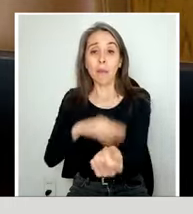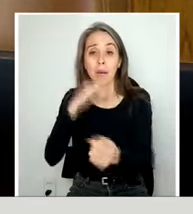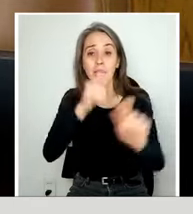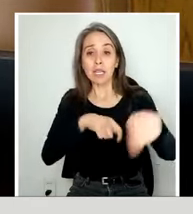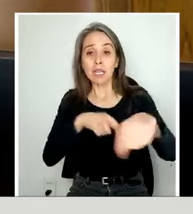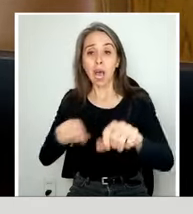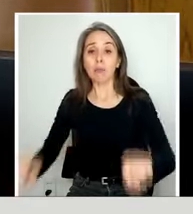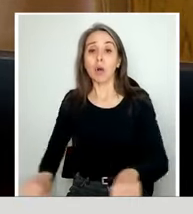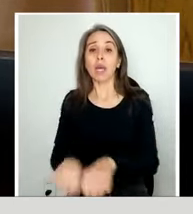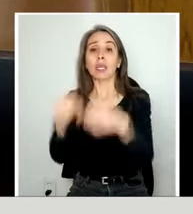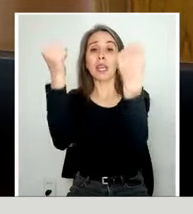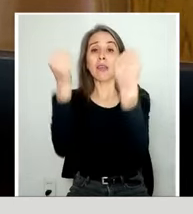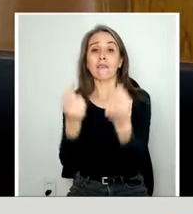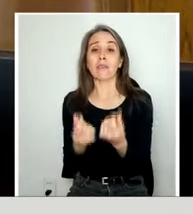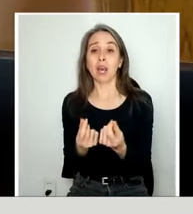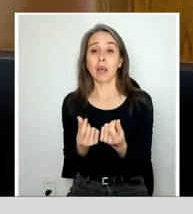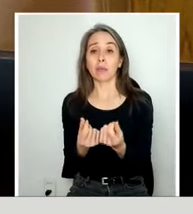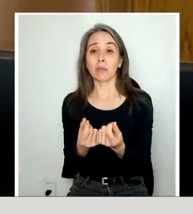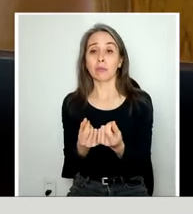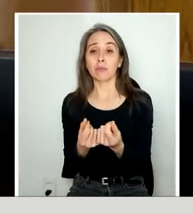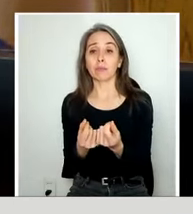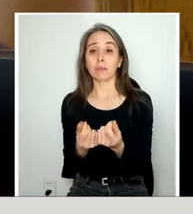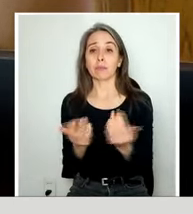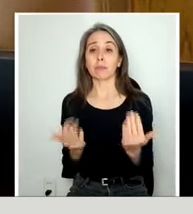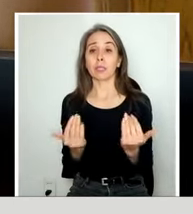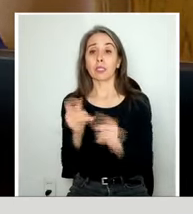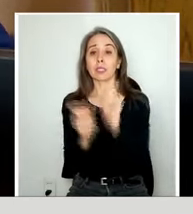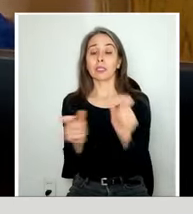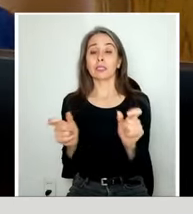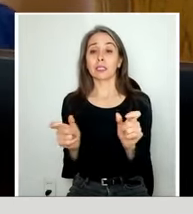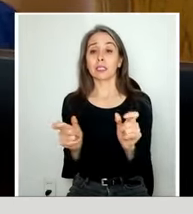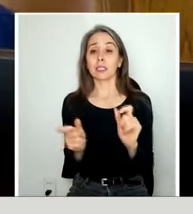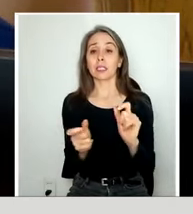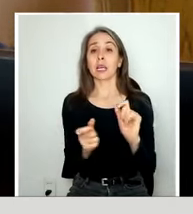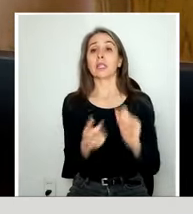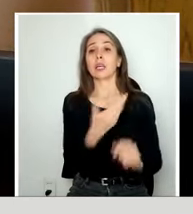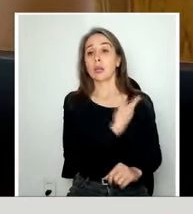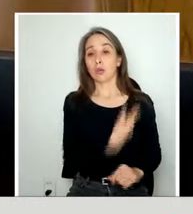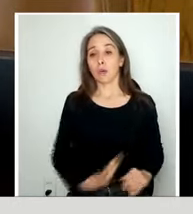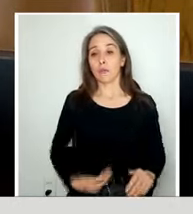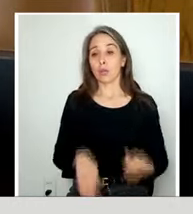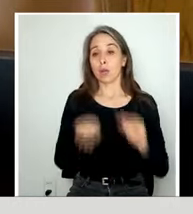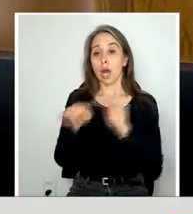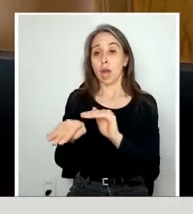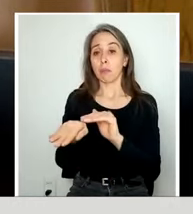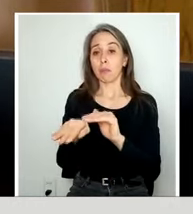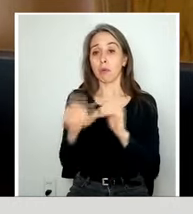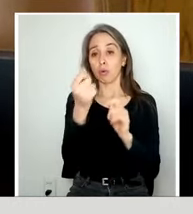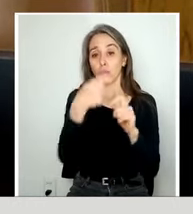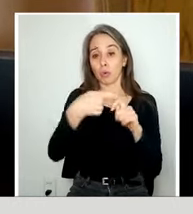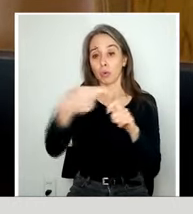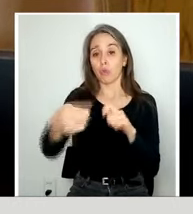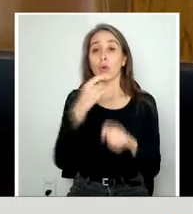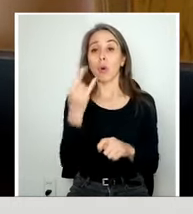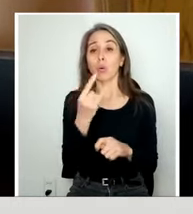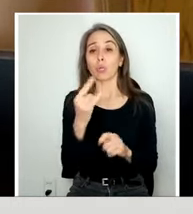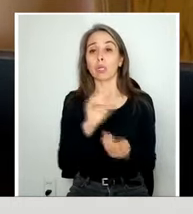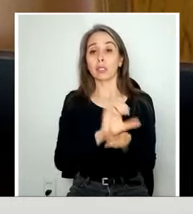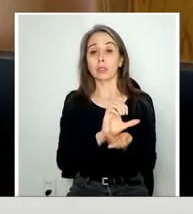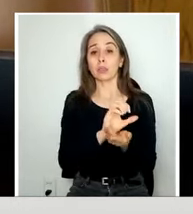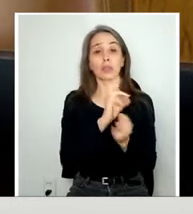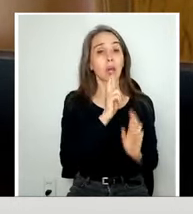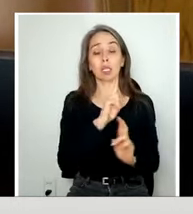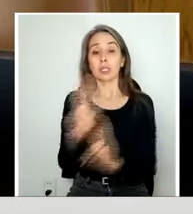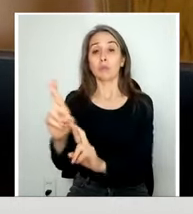quiebra necesitan del apoyo del gobierno un apoyo urgente que el estado reaccione como